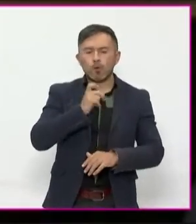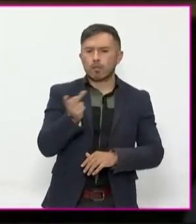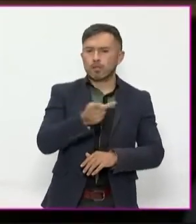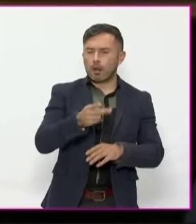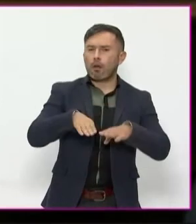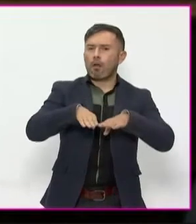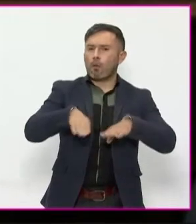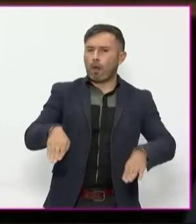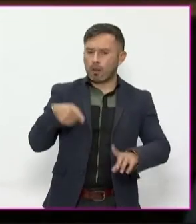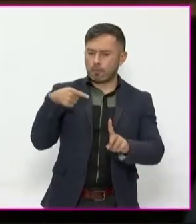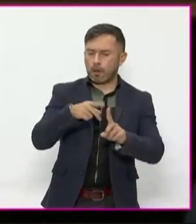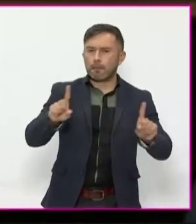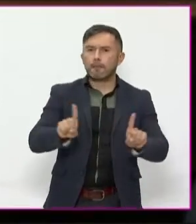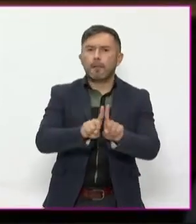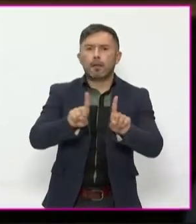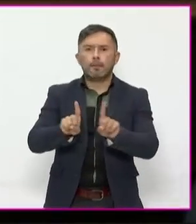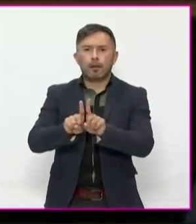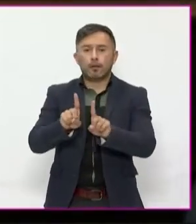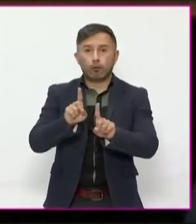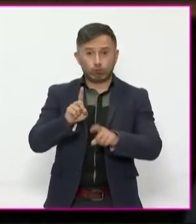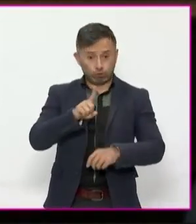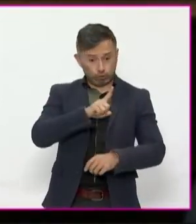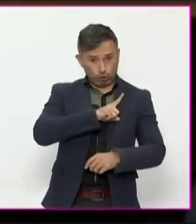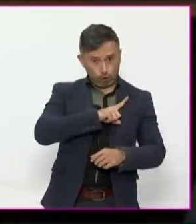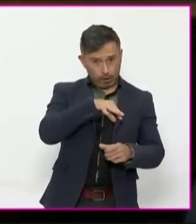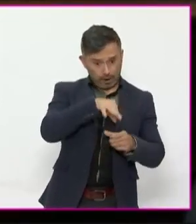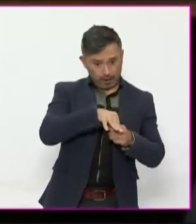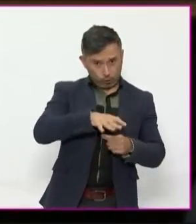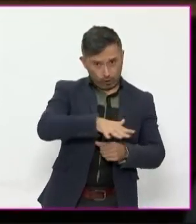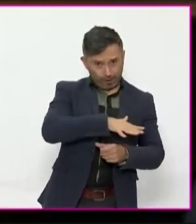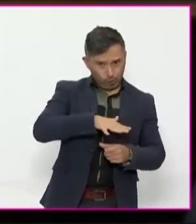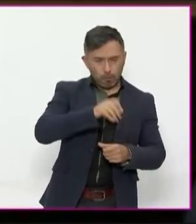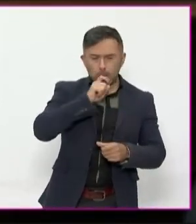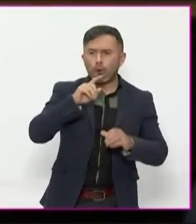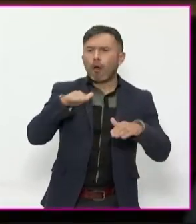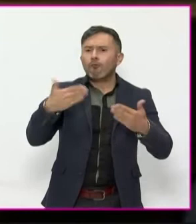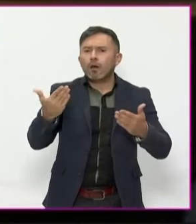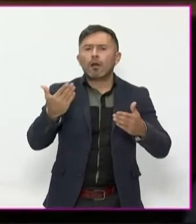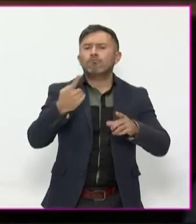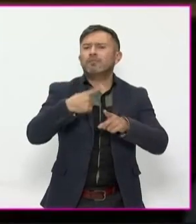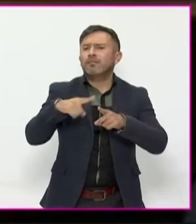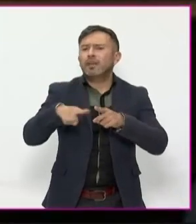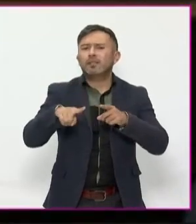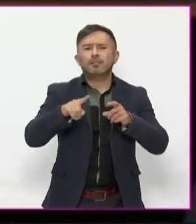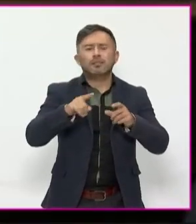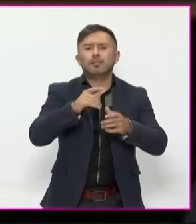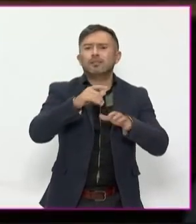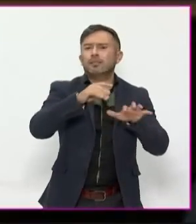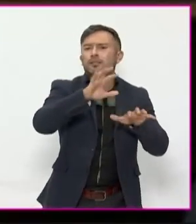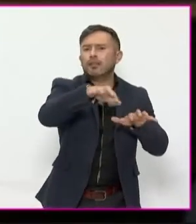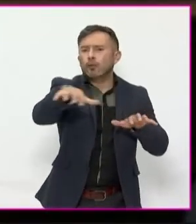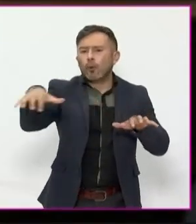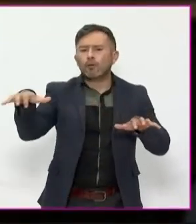solo se aplique en el ámbito electoral, sino que permee en la vida cotidiana en todos los sectores y en todos los ámbitos